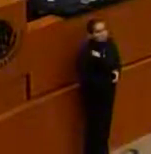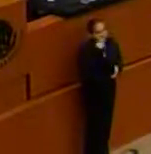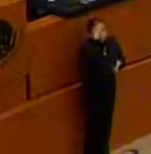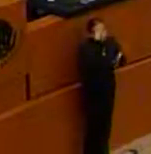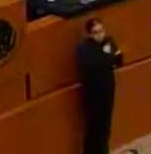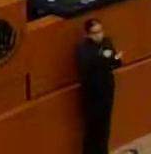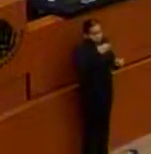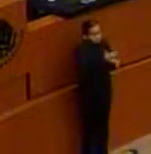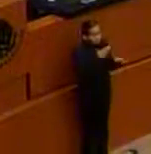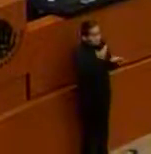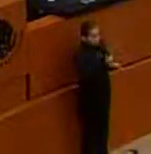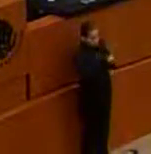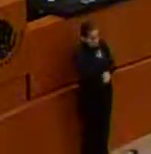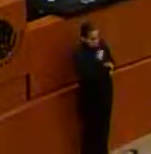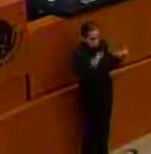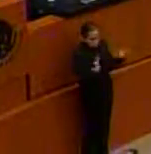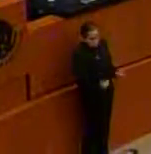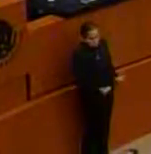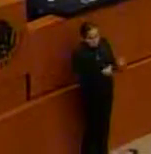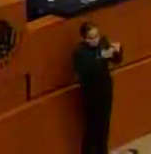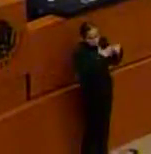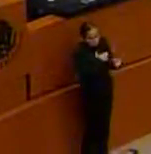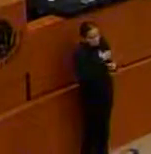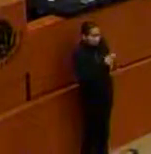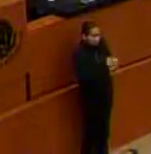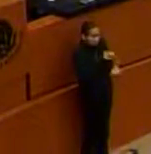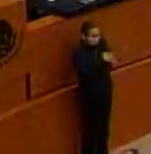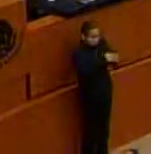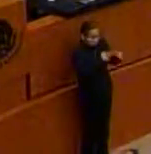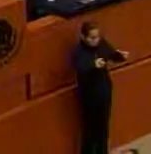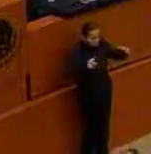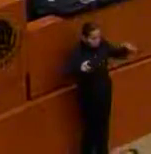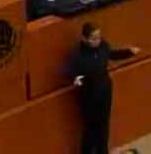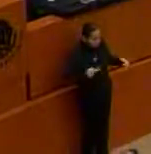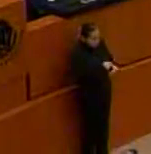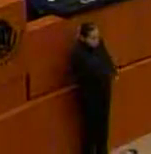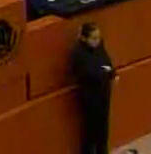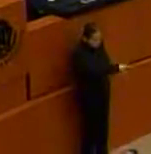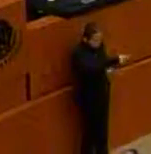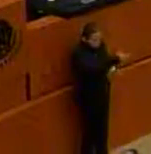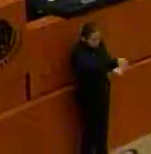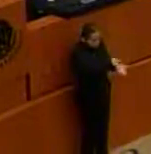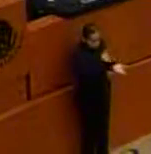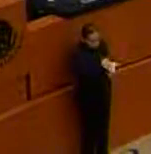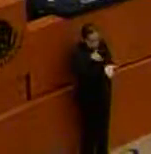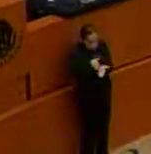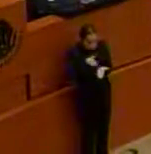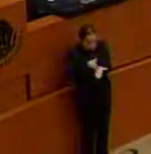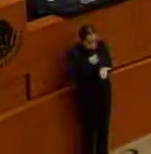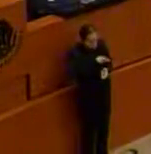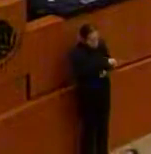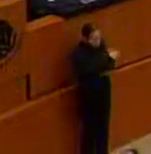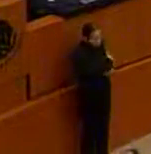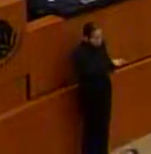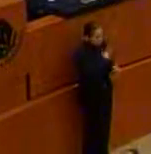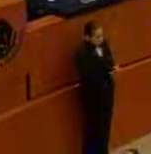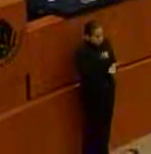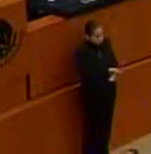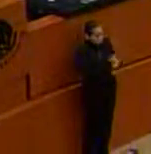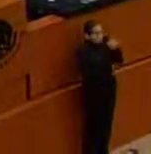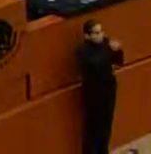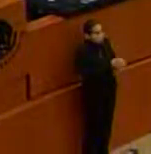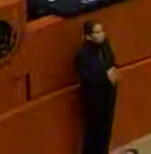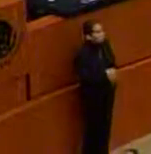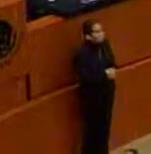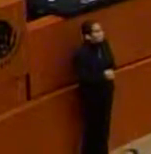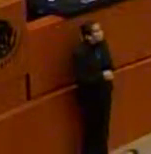2015. Y que hoy en día el autoempleo es mayor. ¿Es el ingreso básico universal una solución? Pues parece